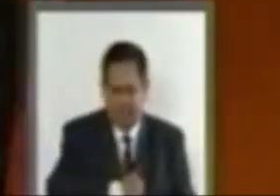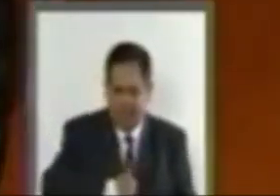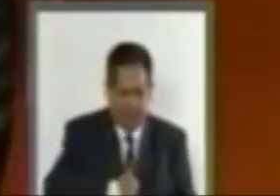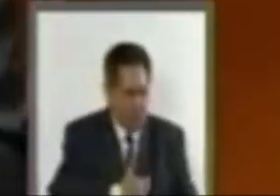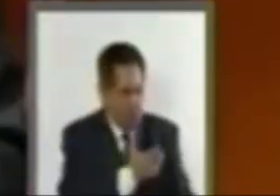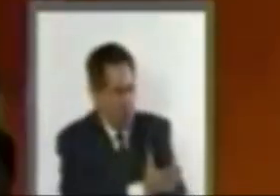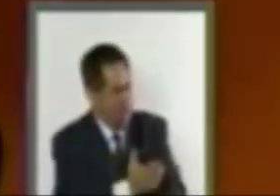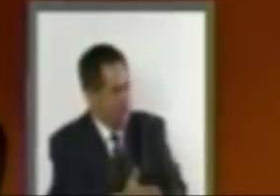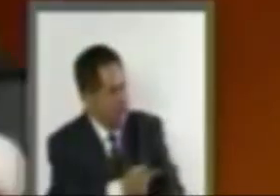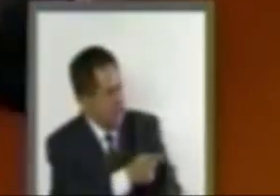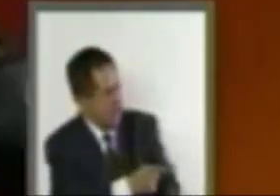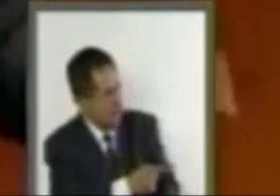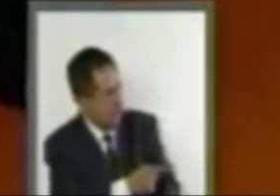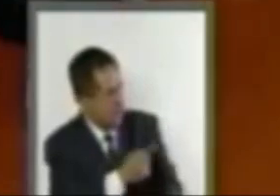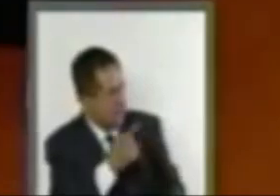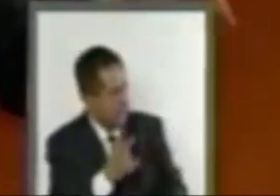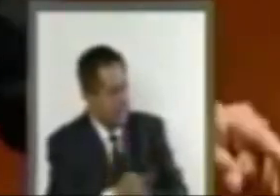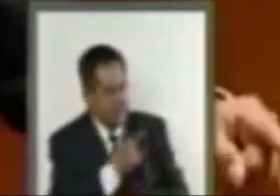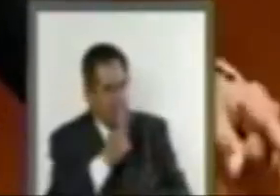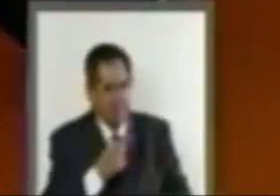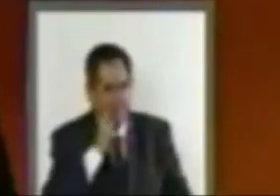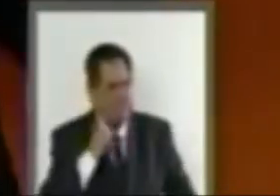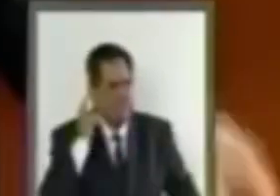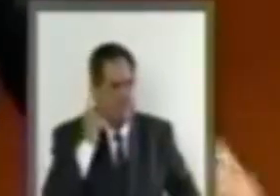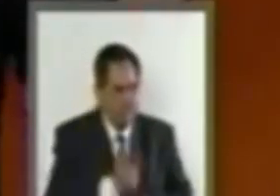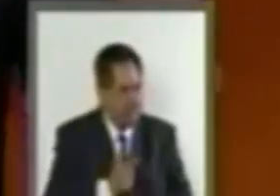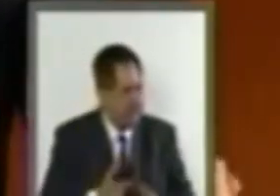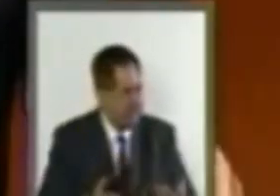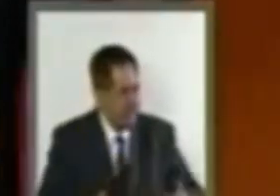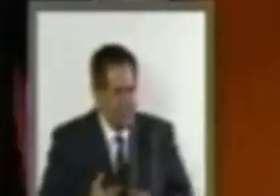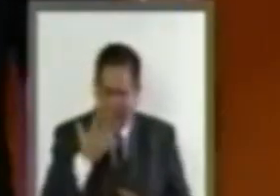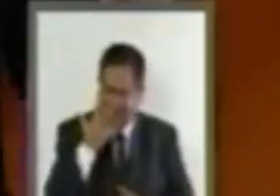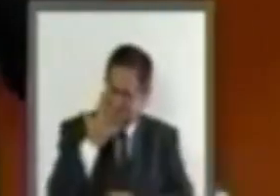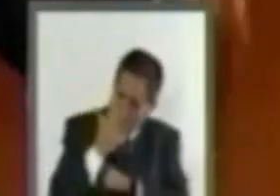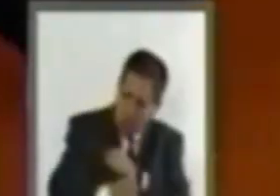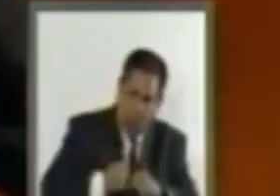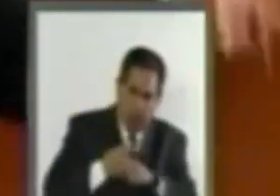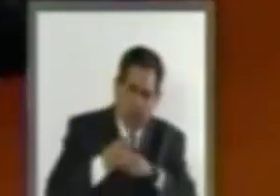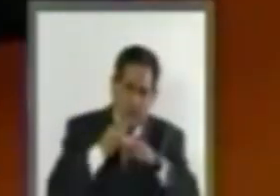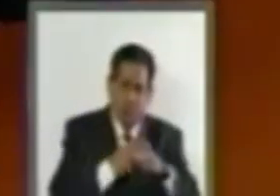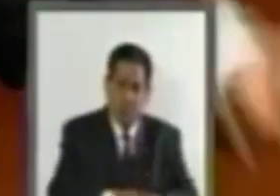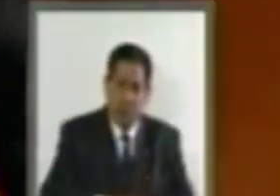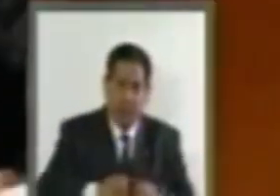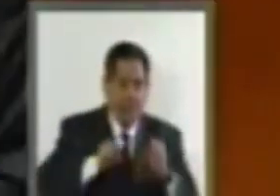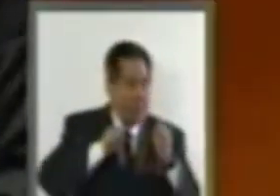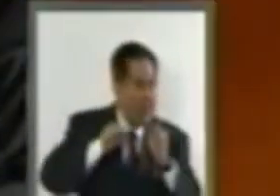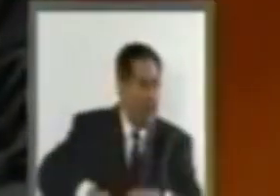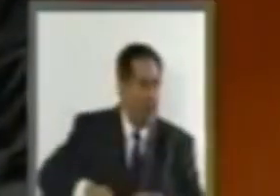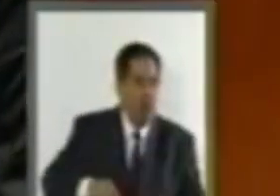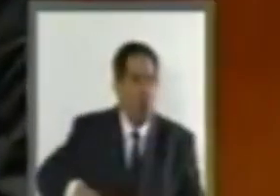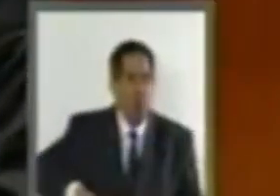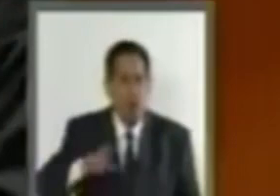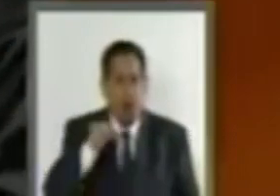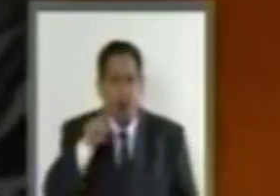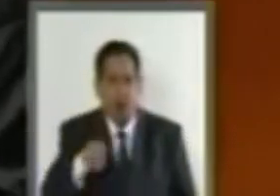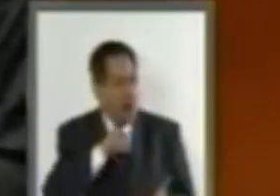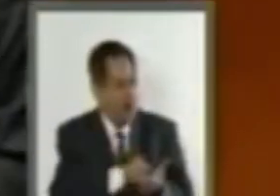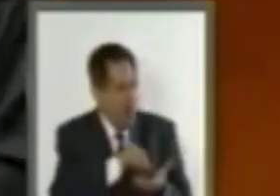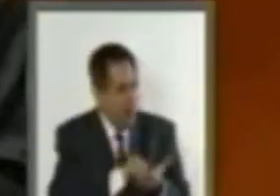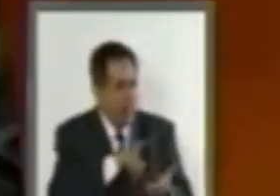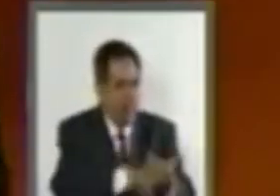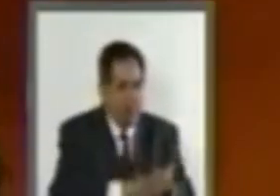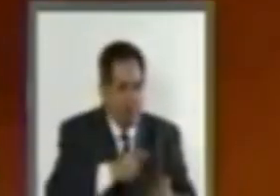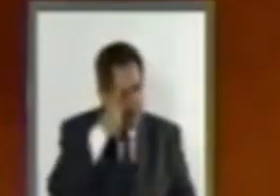pues tampoco tuvieron ninguna intención de aprobar este tipo de iniciativas. Exacto. Una de ellas enviadas por el presidente de la República, como bien lo